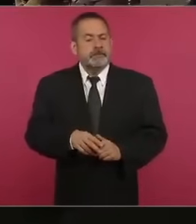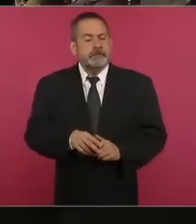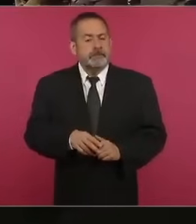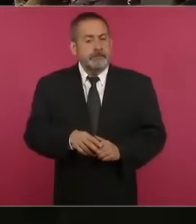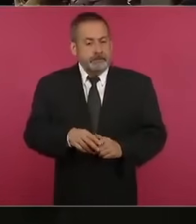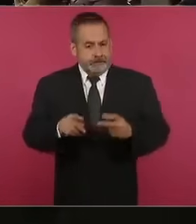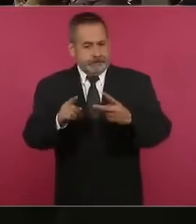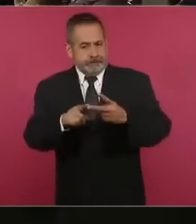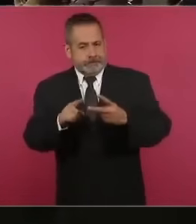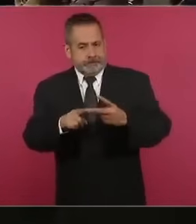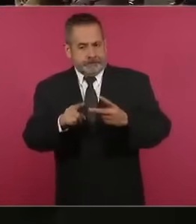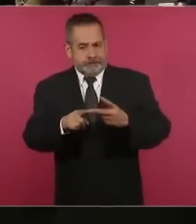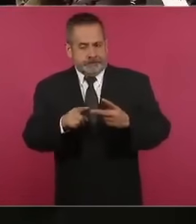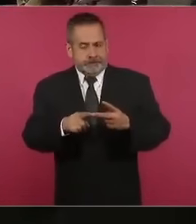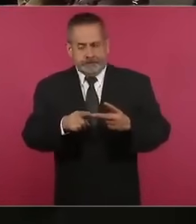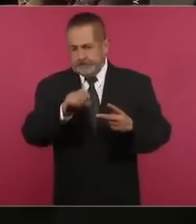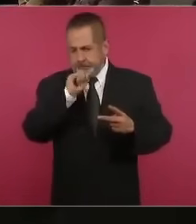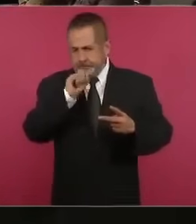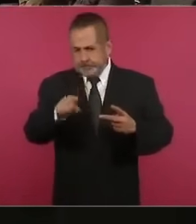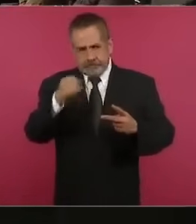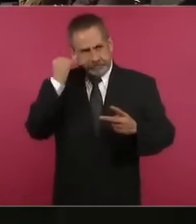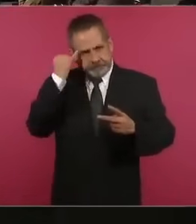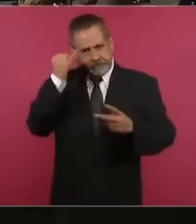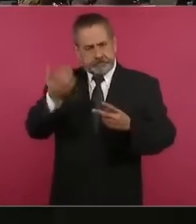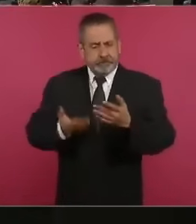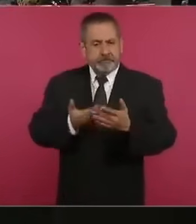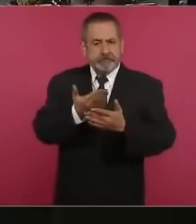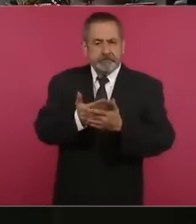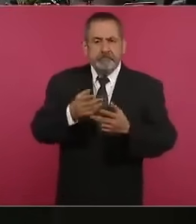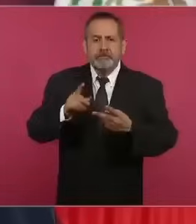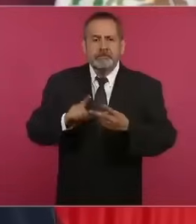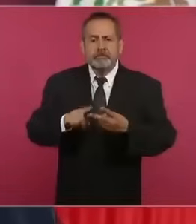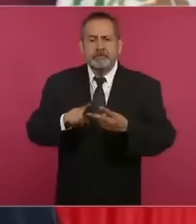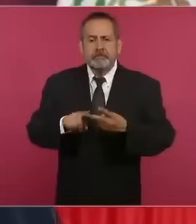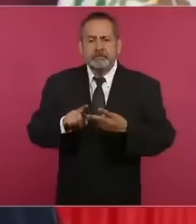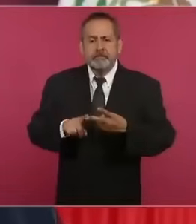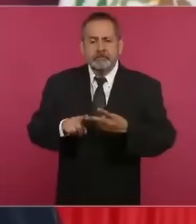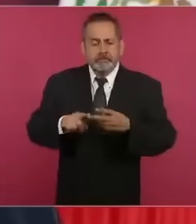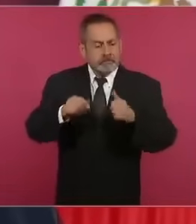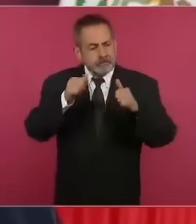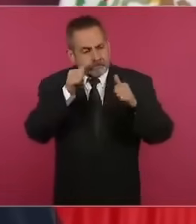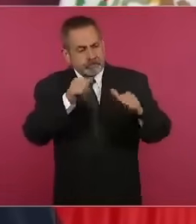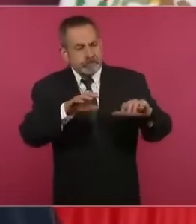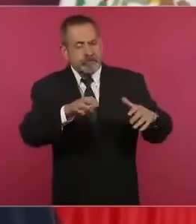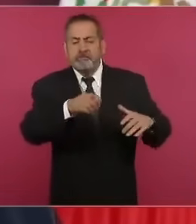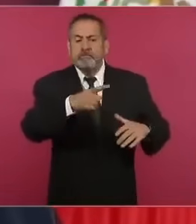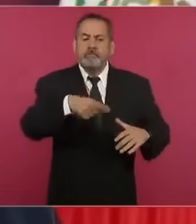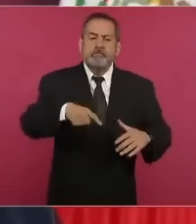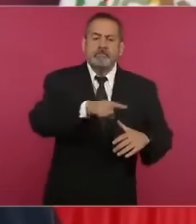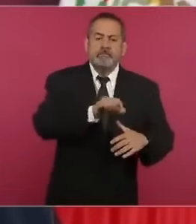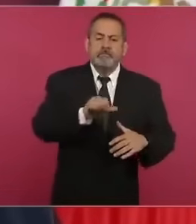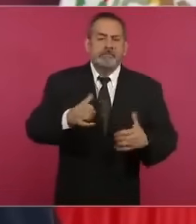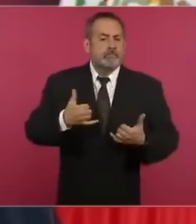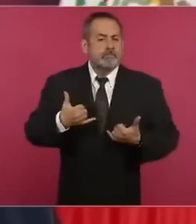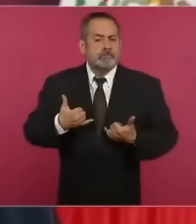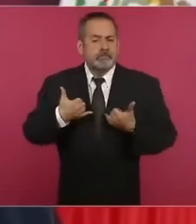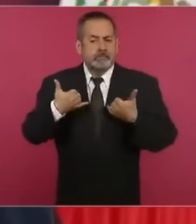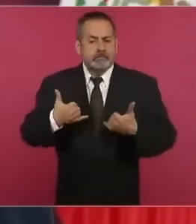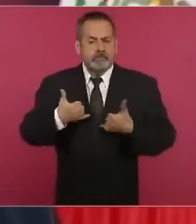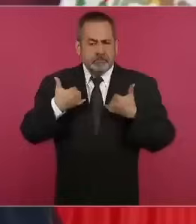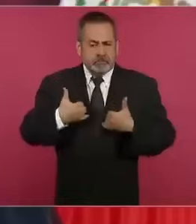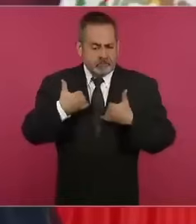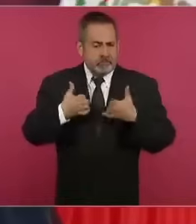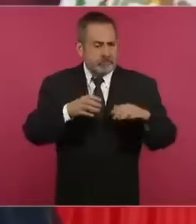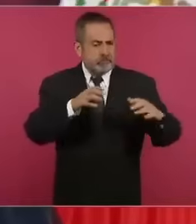de que se atendiera a jóvenes en